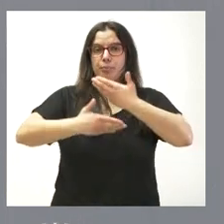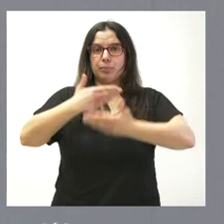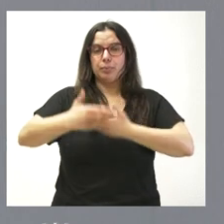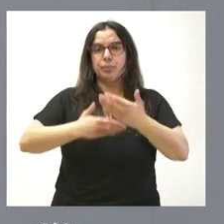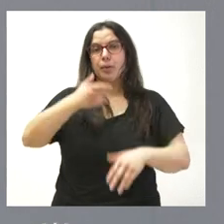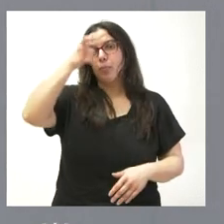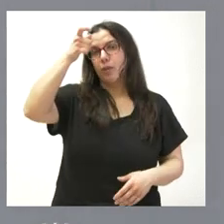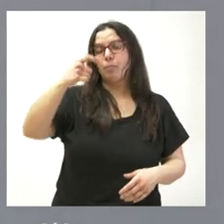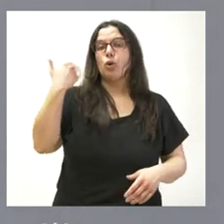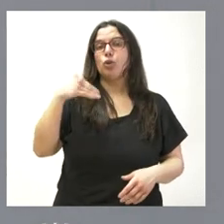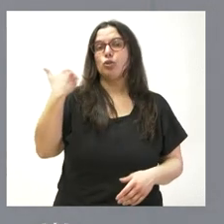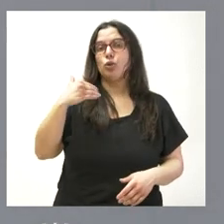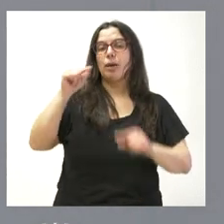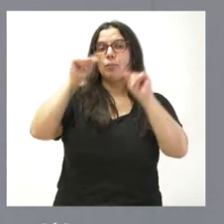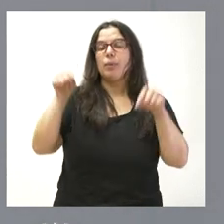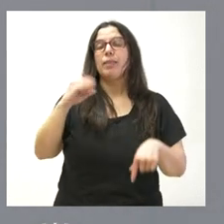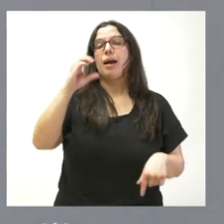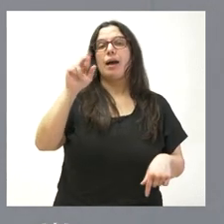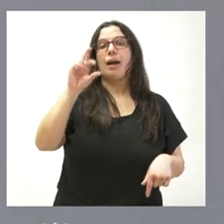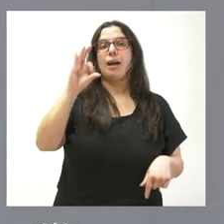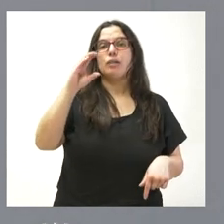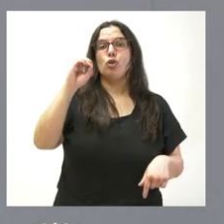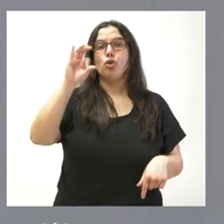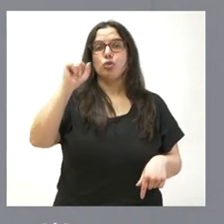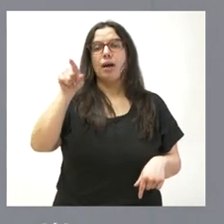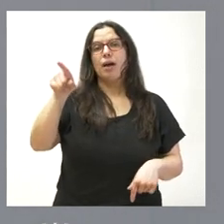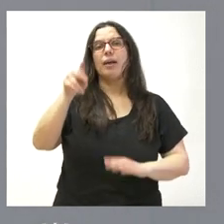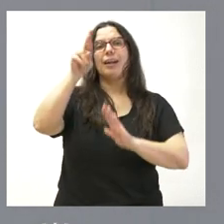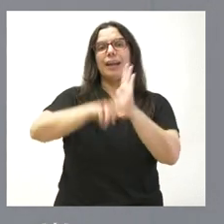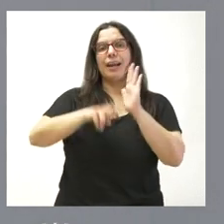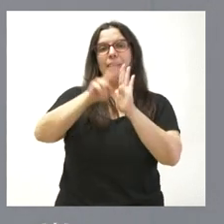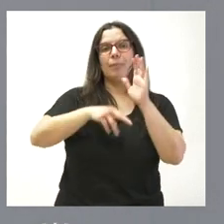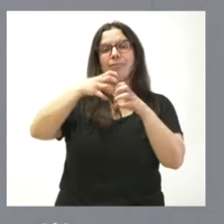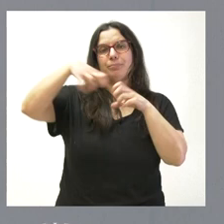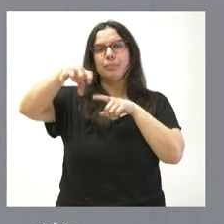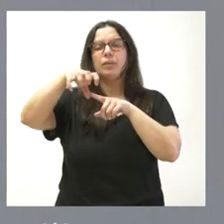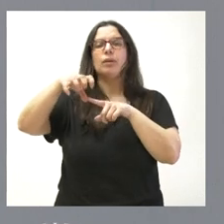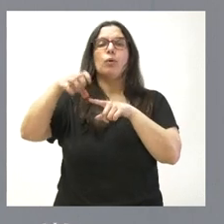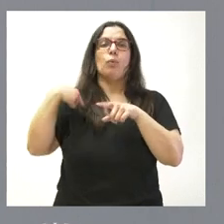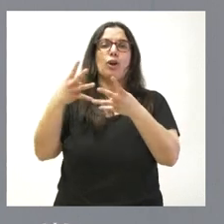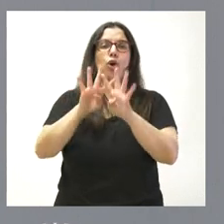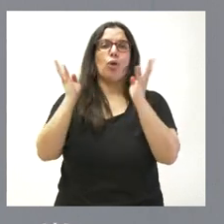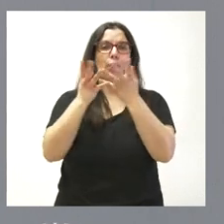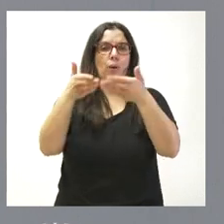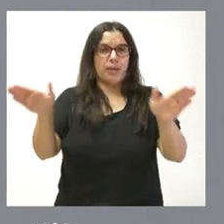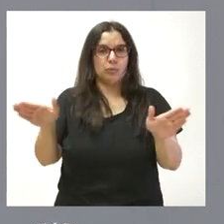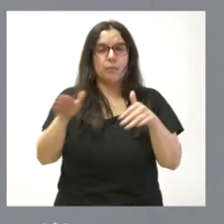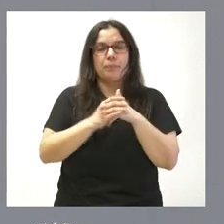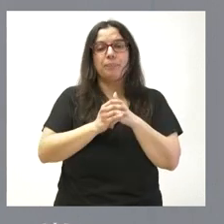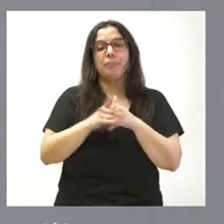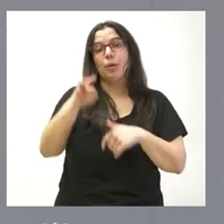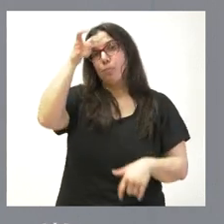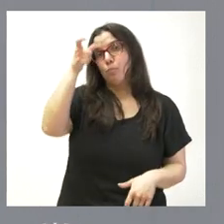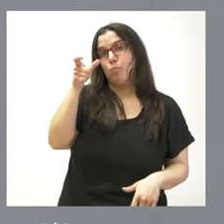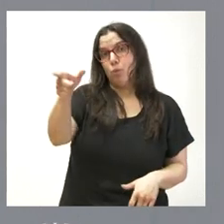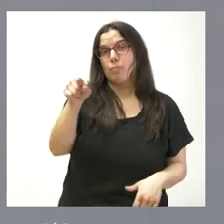de Soria de carrascosa de la Sierra Como régimen de concejo abierto Este es un municipio